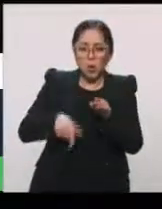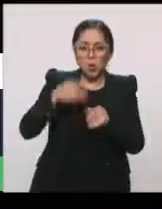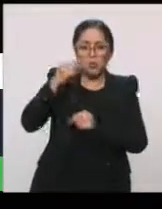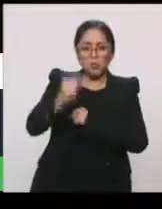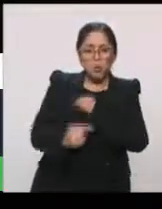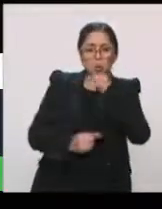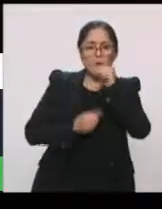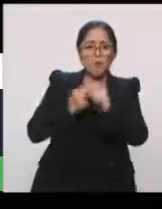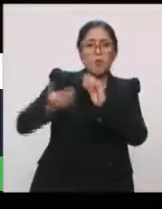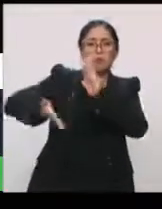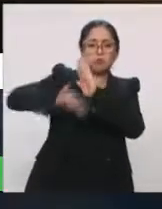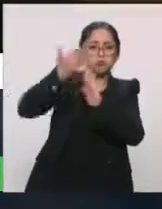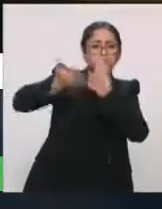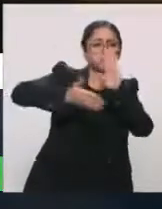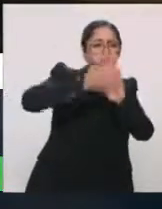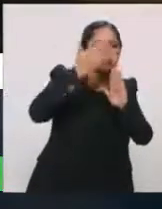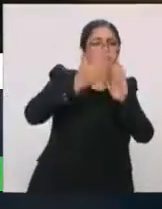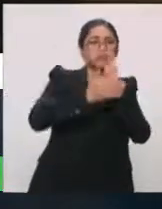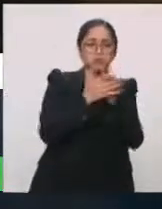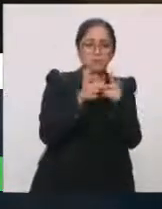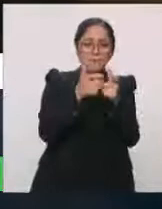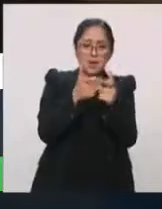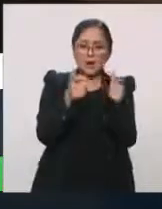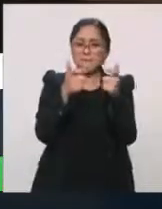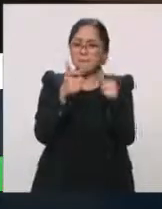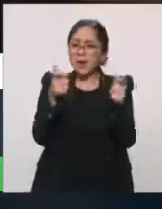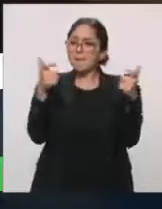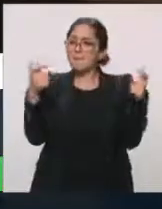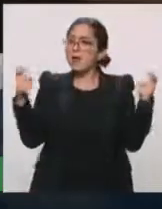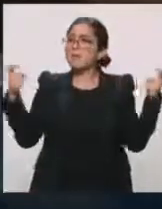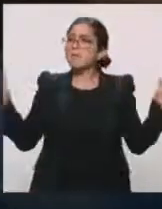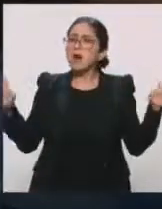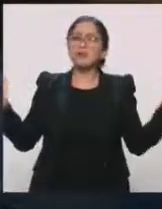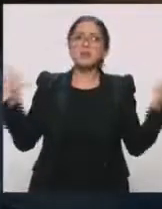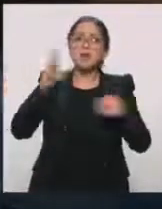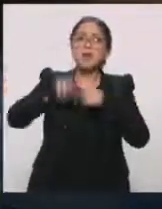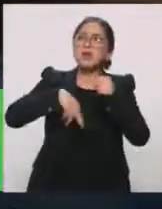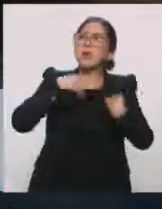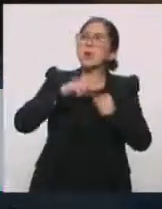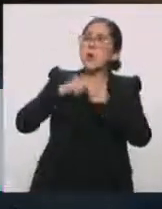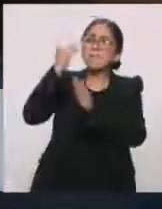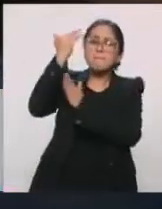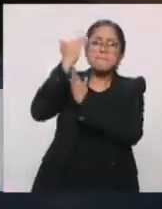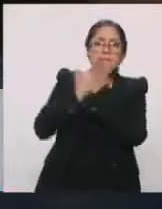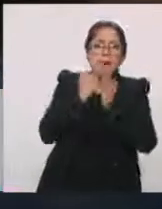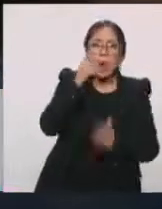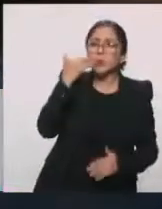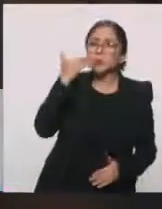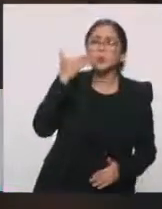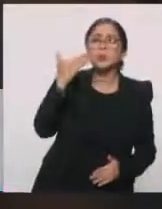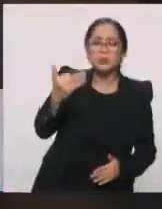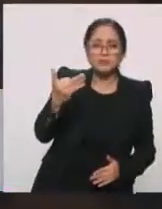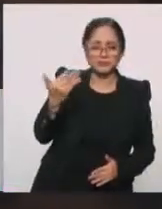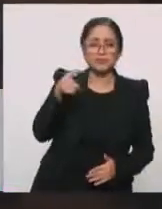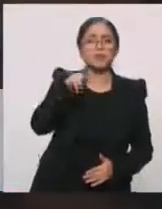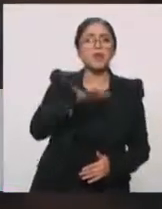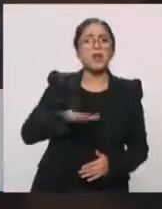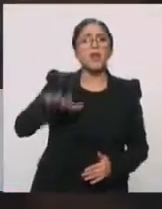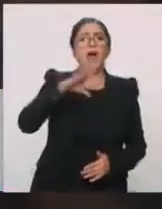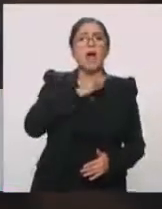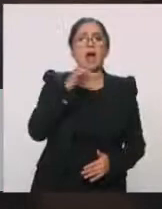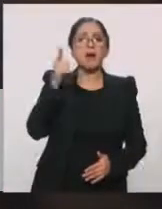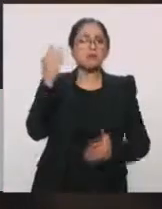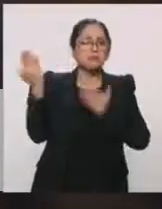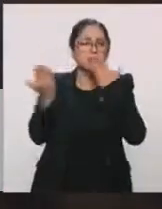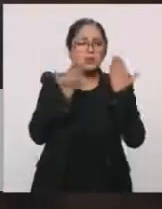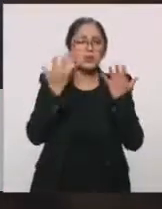vamos creciendo y vamos cambiando los parajes. Insisto, hay por ahí había unos